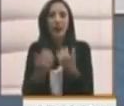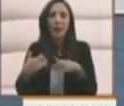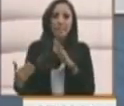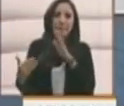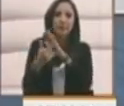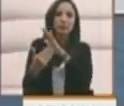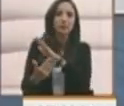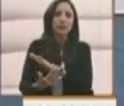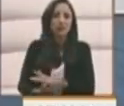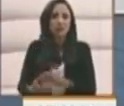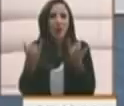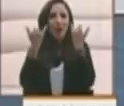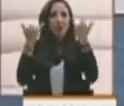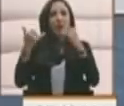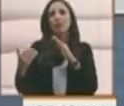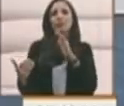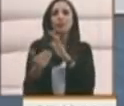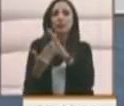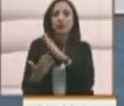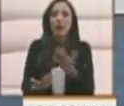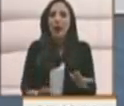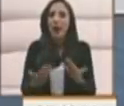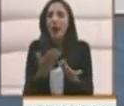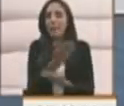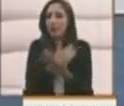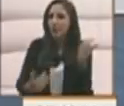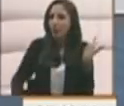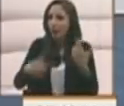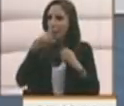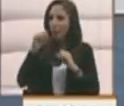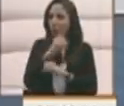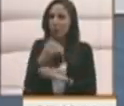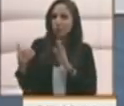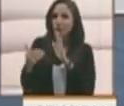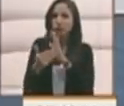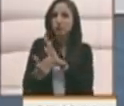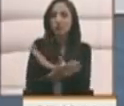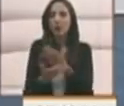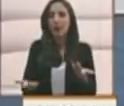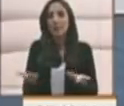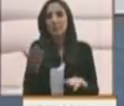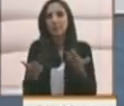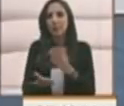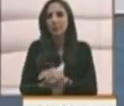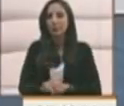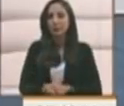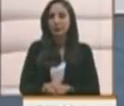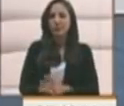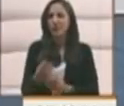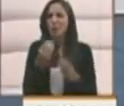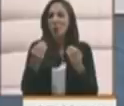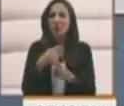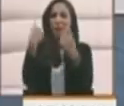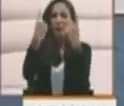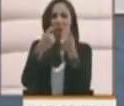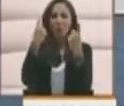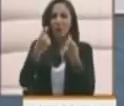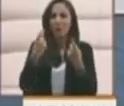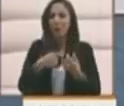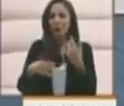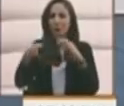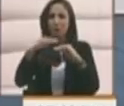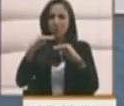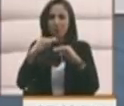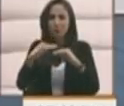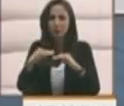de magnicidio contra el presidente de la República Bolivariana de Venezuela, Nicolás Maduro. Son muchas las preguntas que han llegado a nuestras